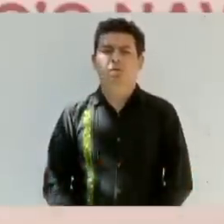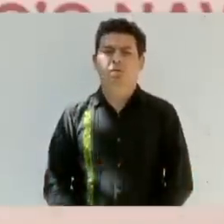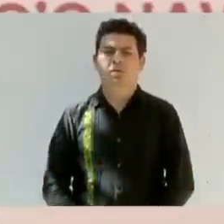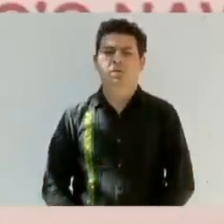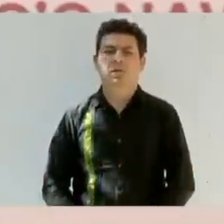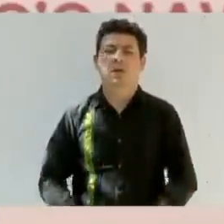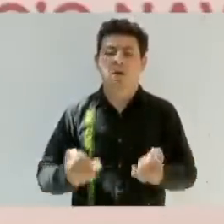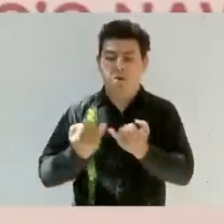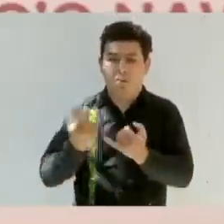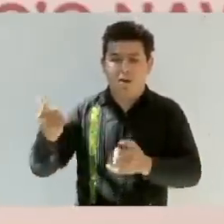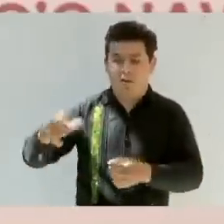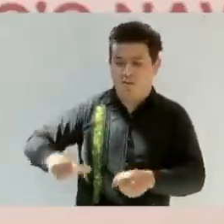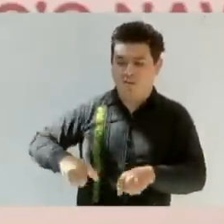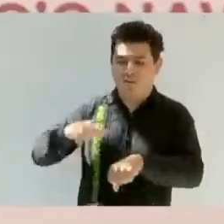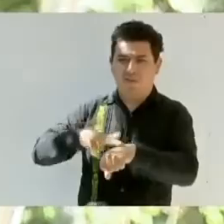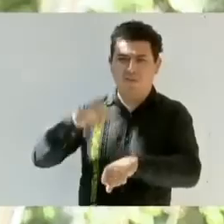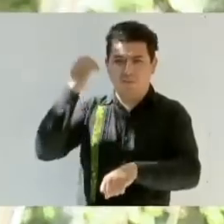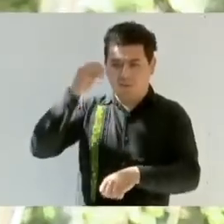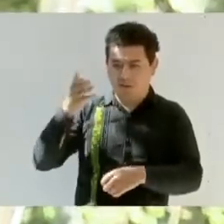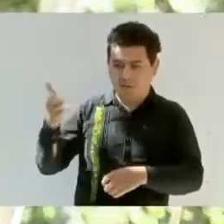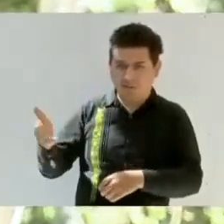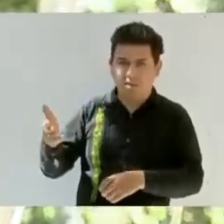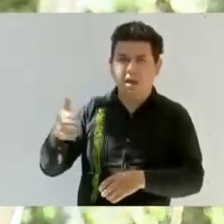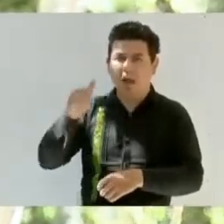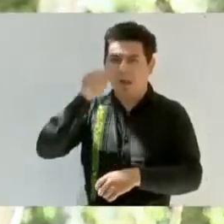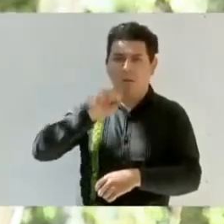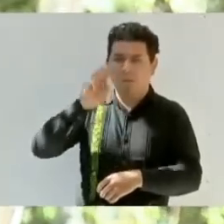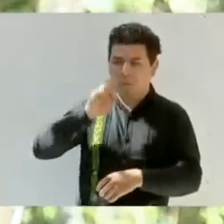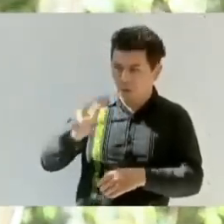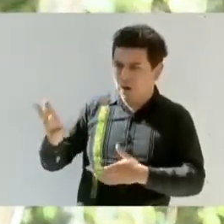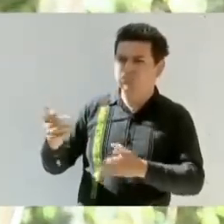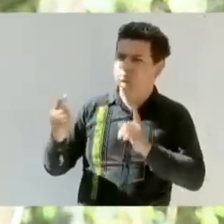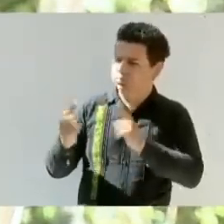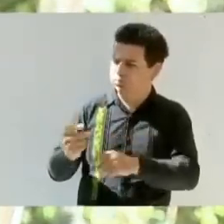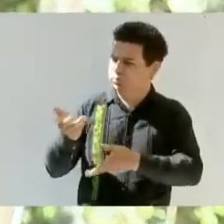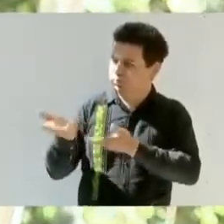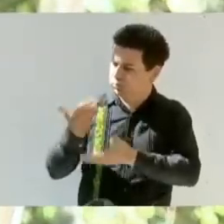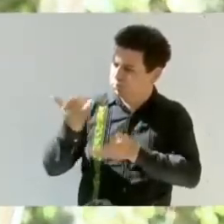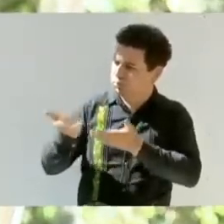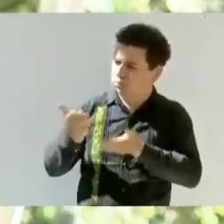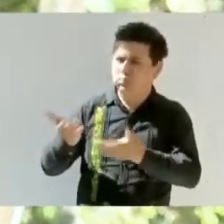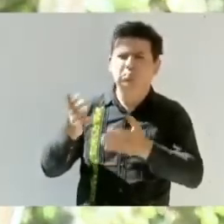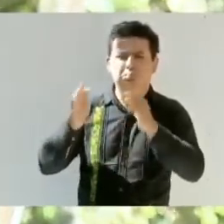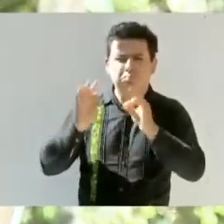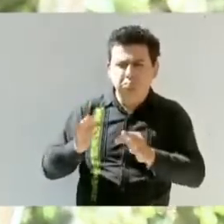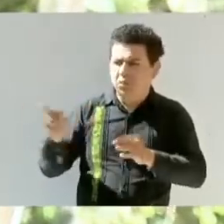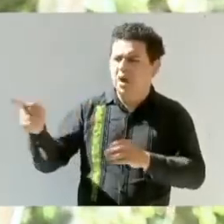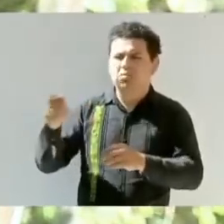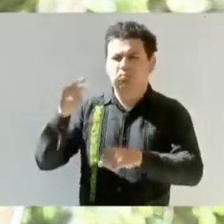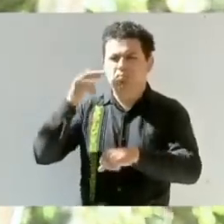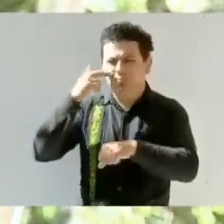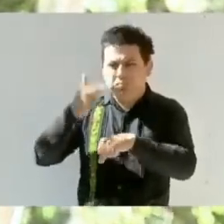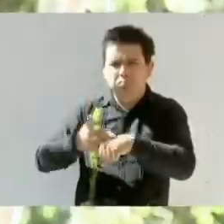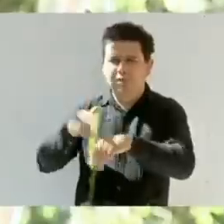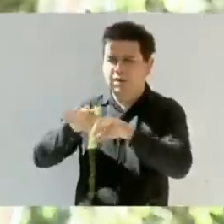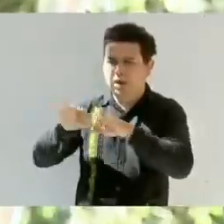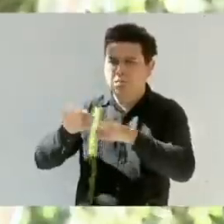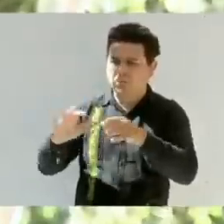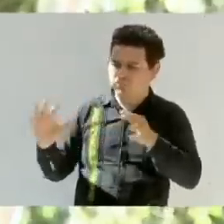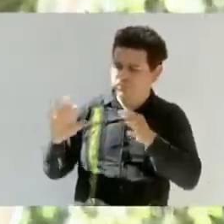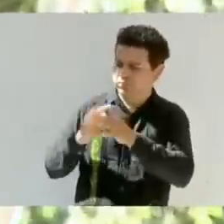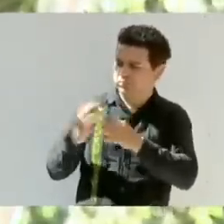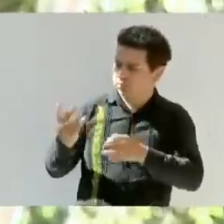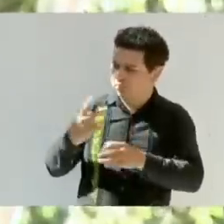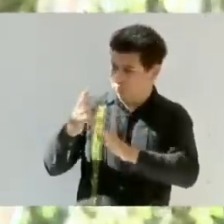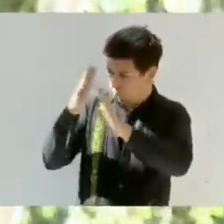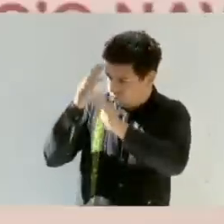con el gobernador de Oaxaca, Alejandro Murat, siempre ha trabajado con nosotros de